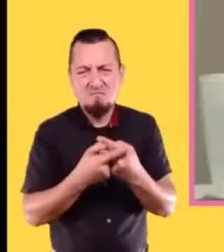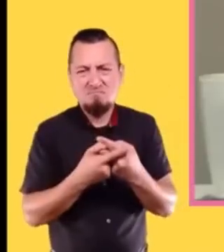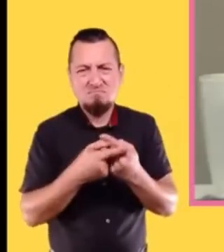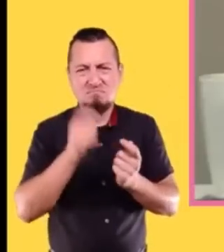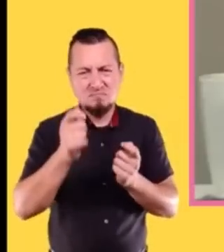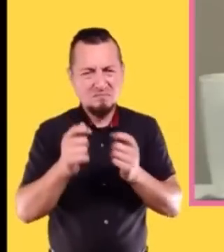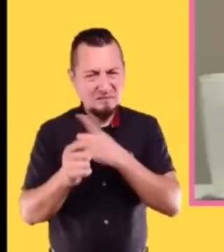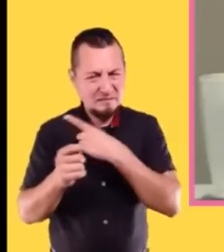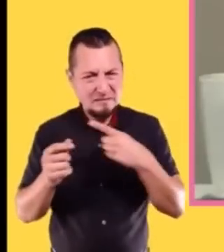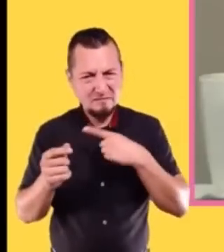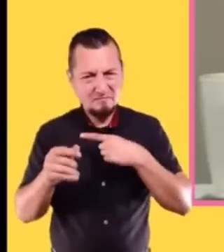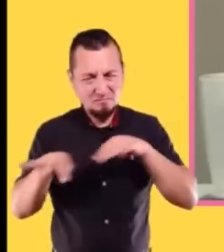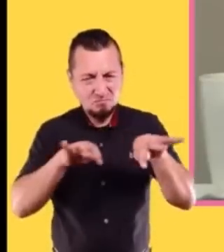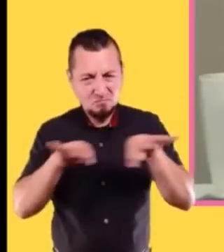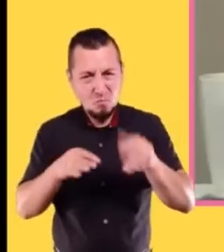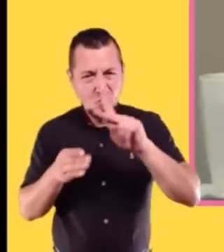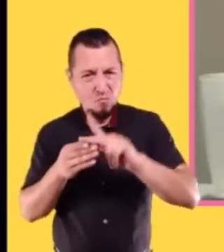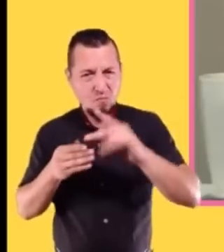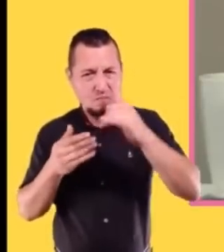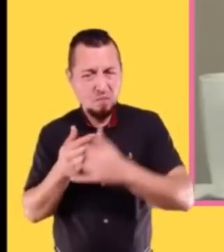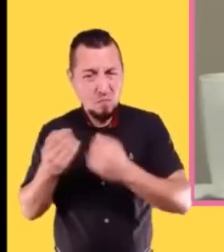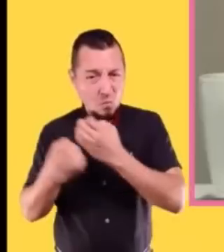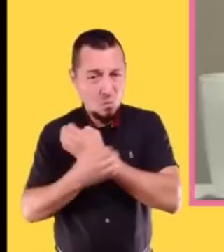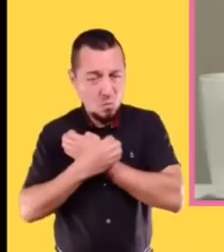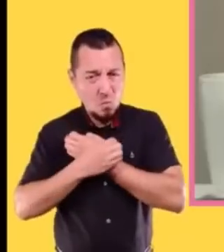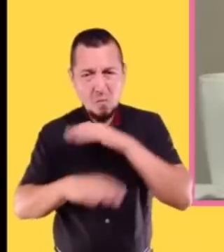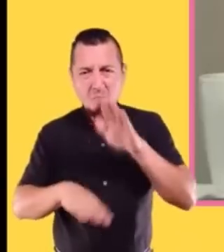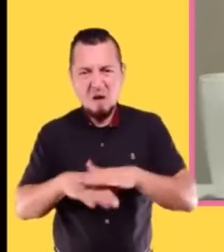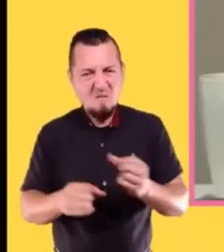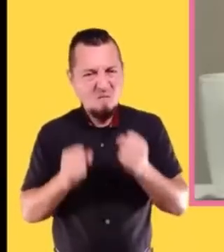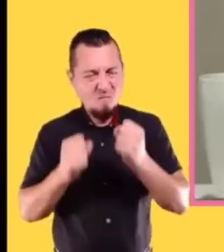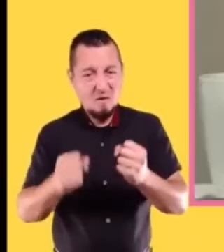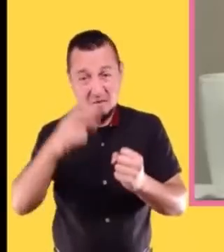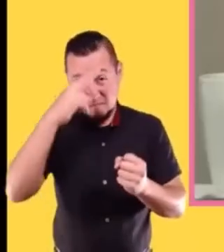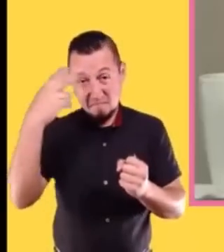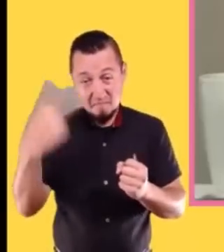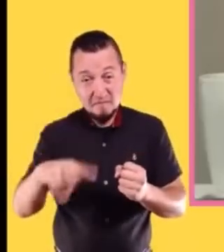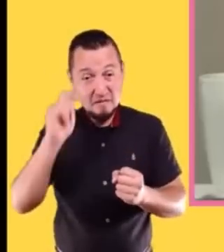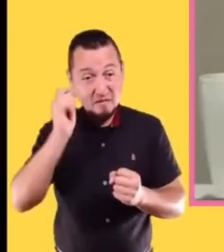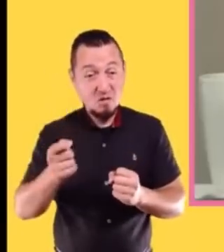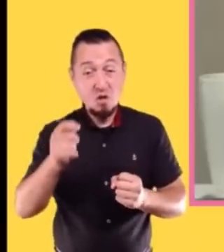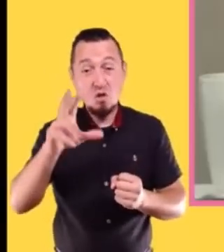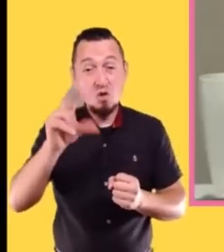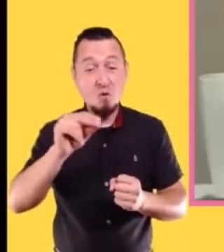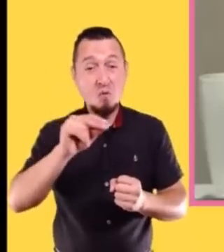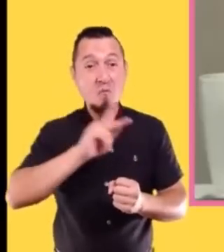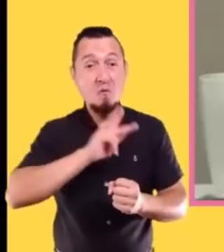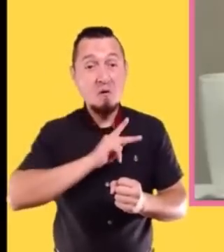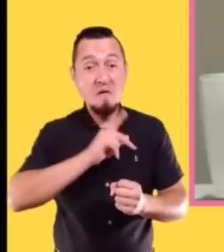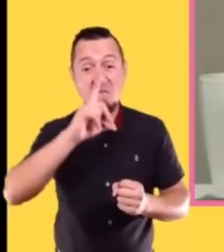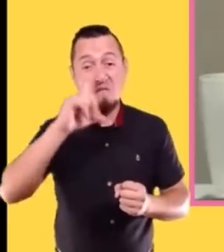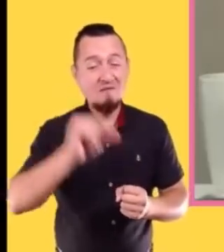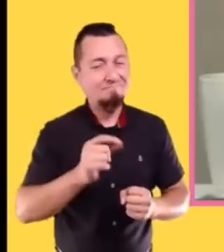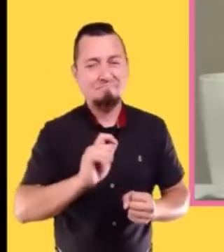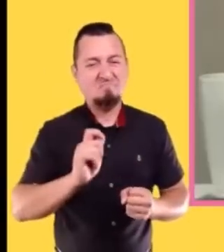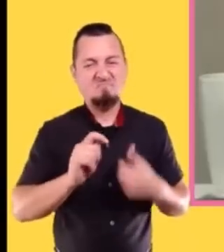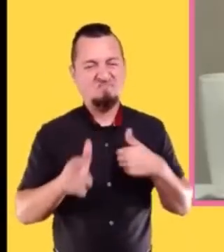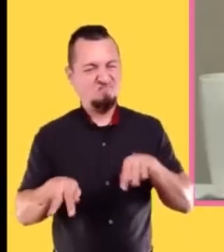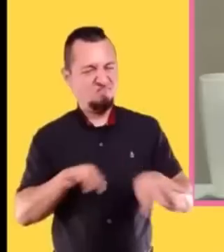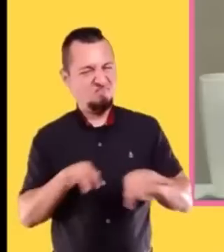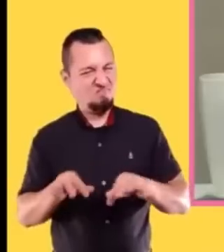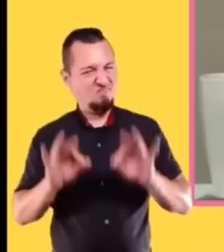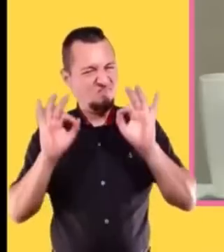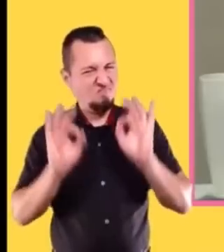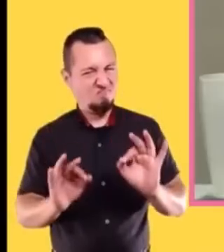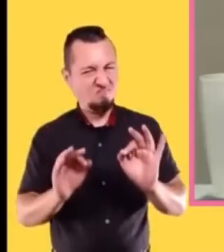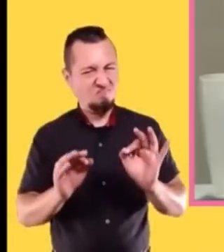el proyecto educativo más sólido de México, y no vamos a fallar. Estamos preparados, estamos listos,